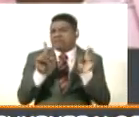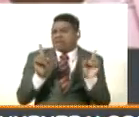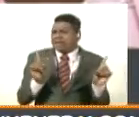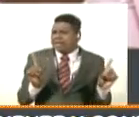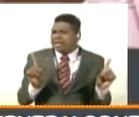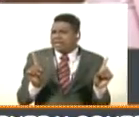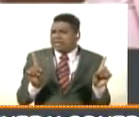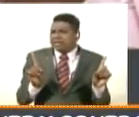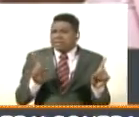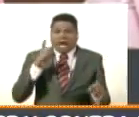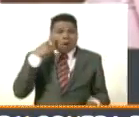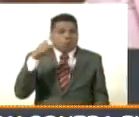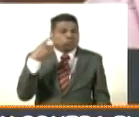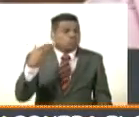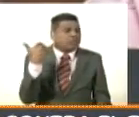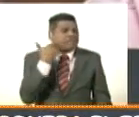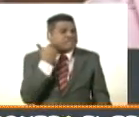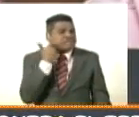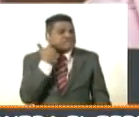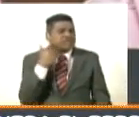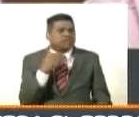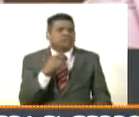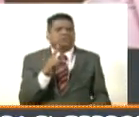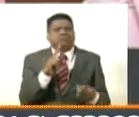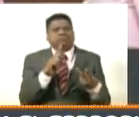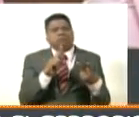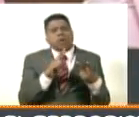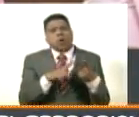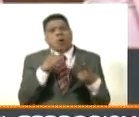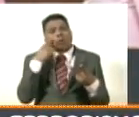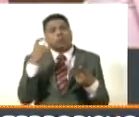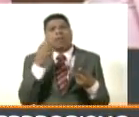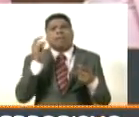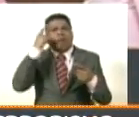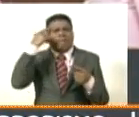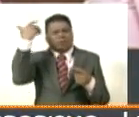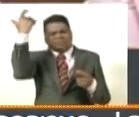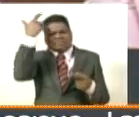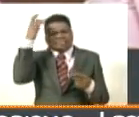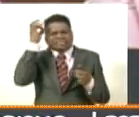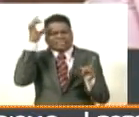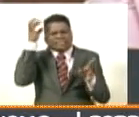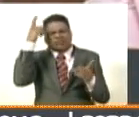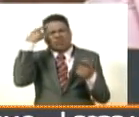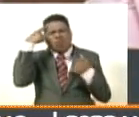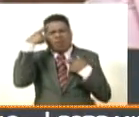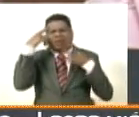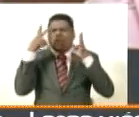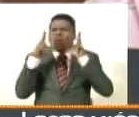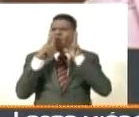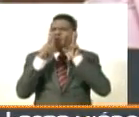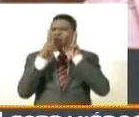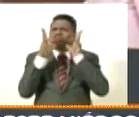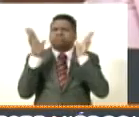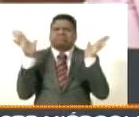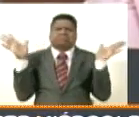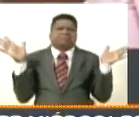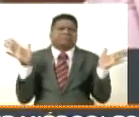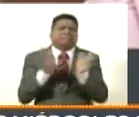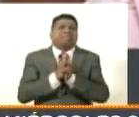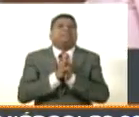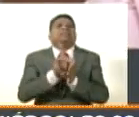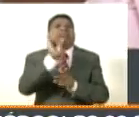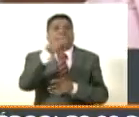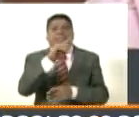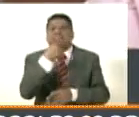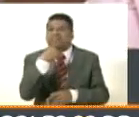tradicionales que pudiera tener un ser humano en un momento determinado, como jaqueca, migraña, dolores de cabeza, y alertar al distrito